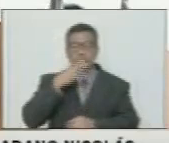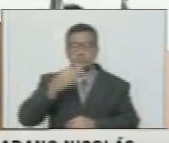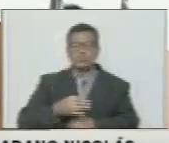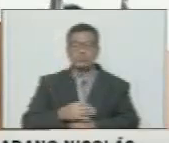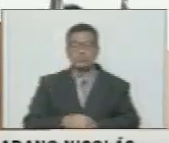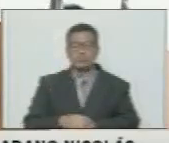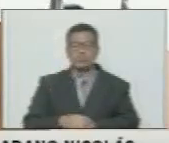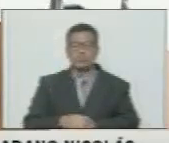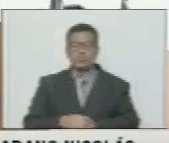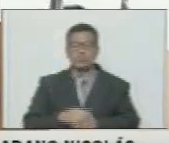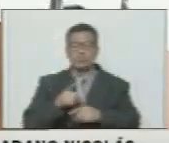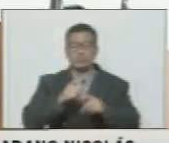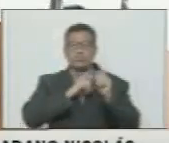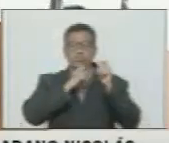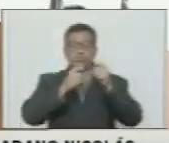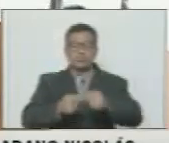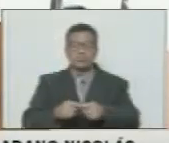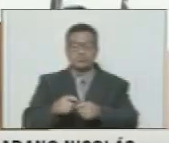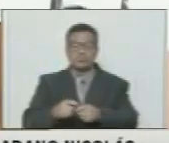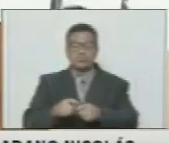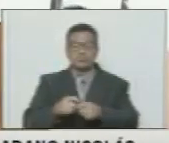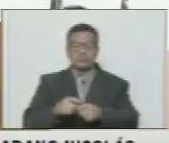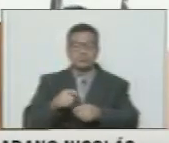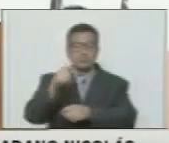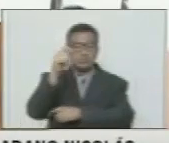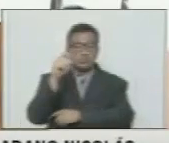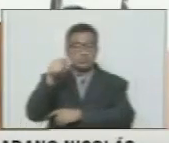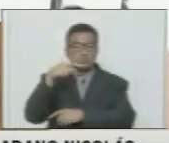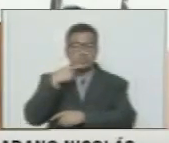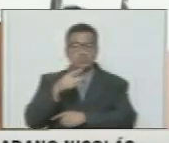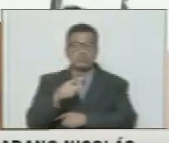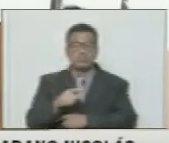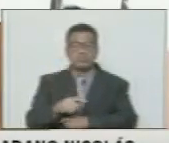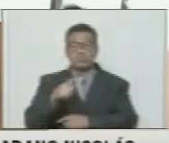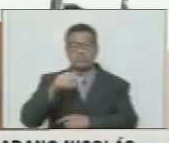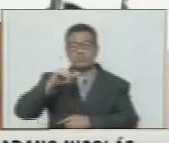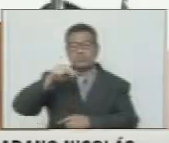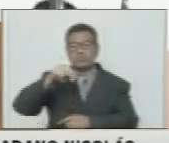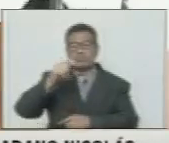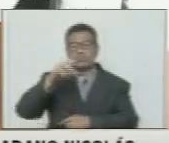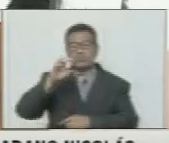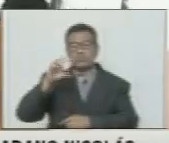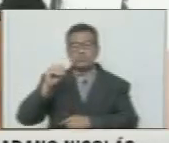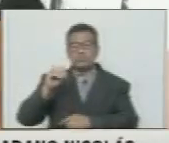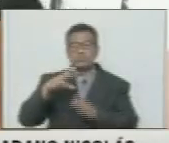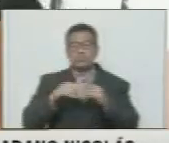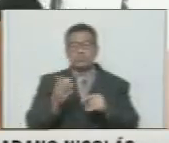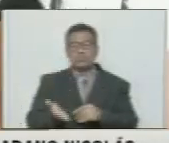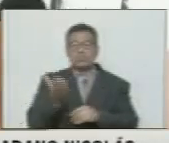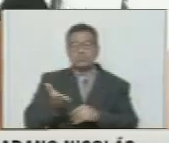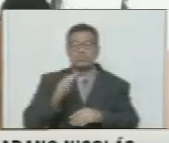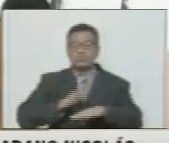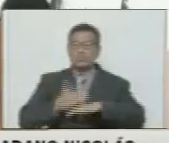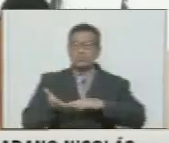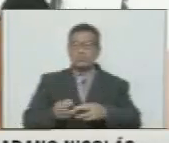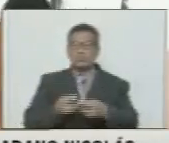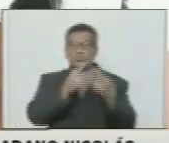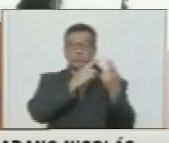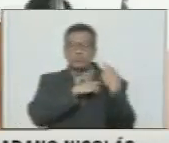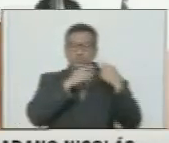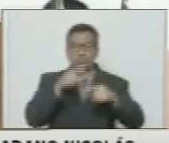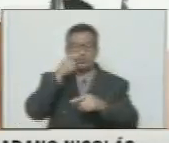Esta es sin lugar a dudas una de las designaciones diplomáticas, como comentaba con Timoteo, más importante por